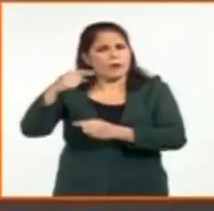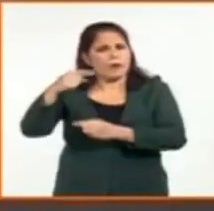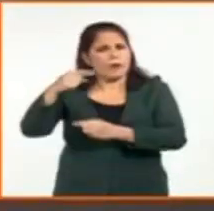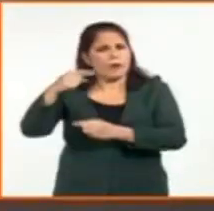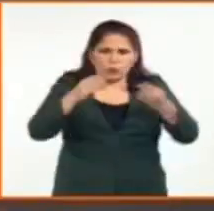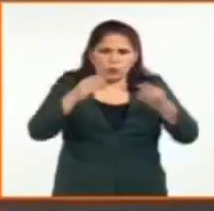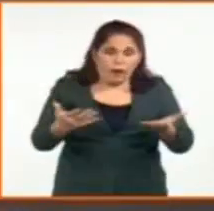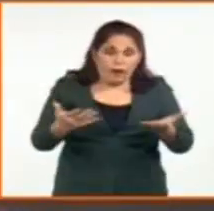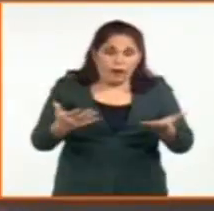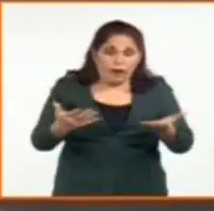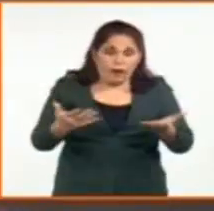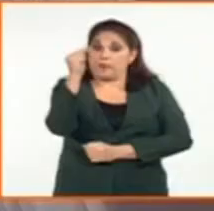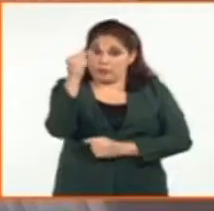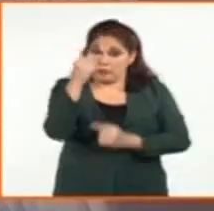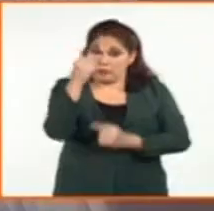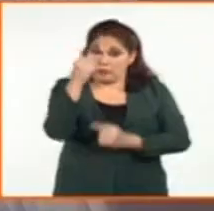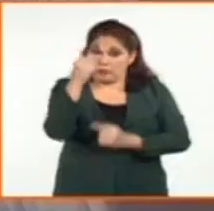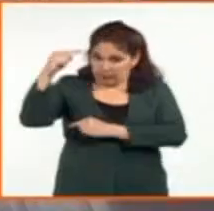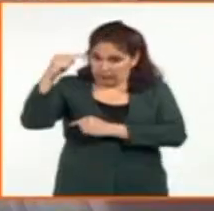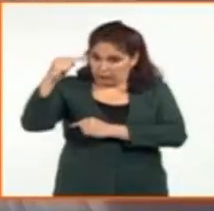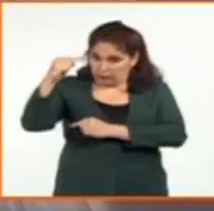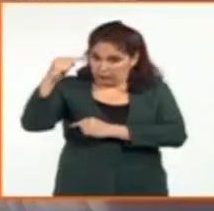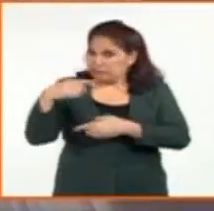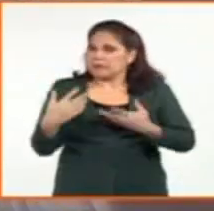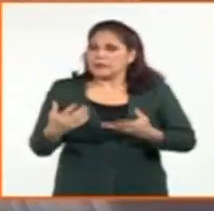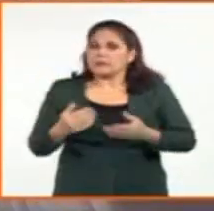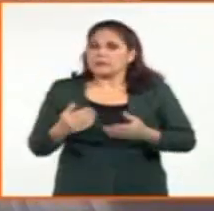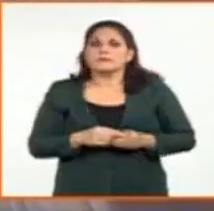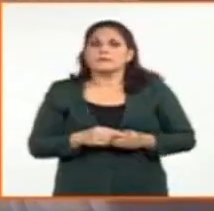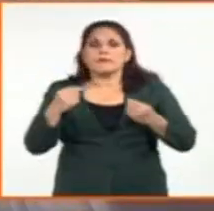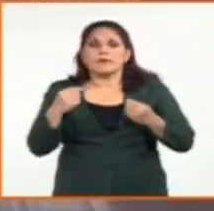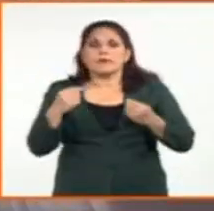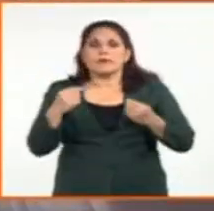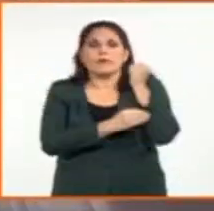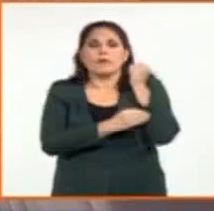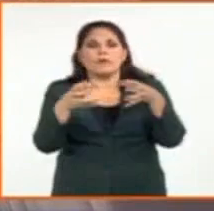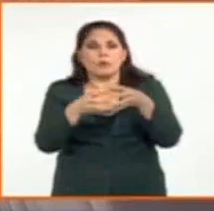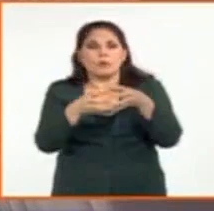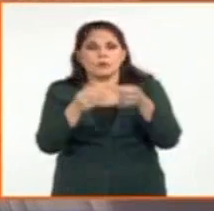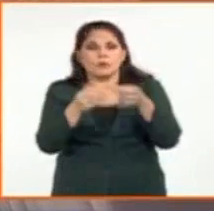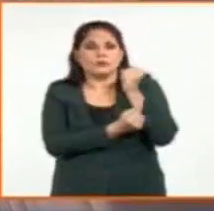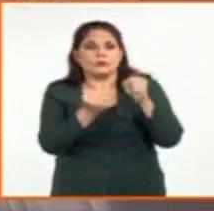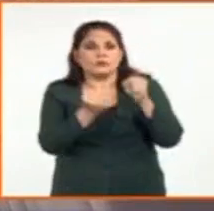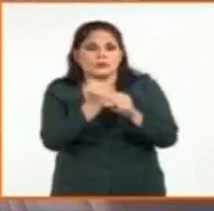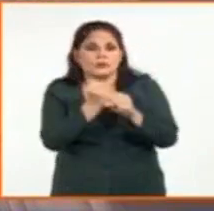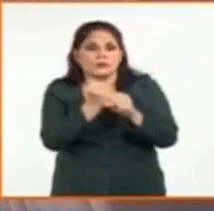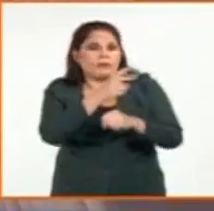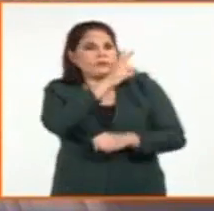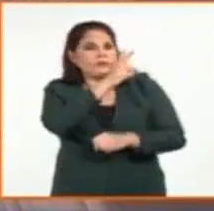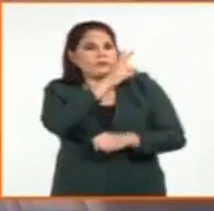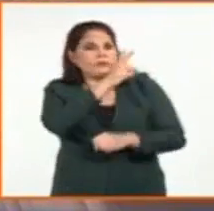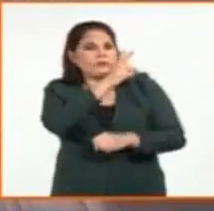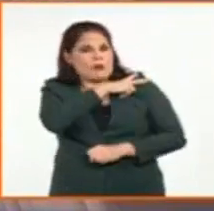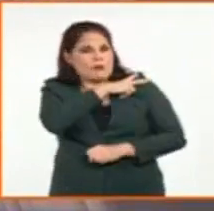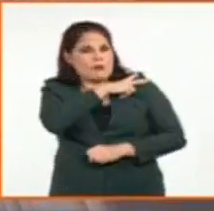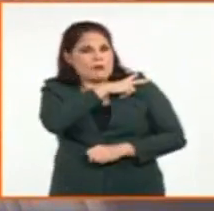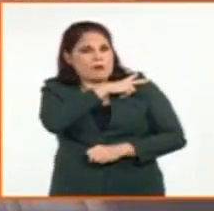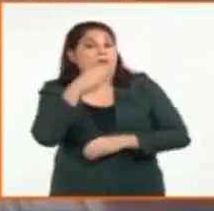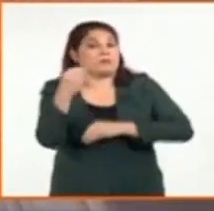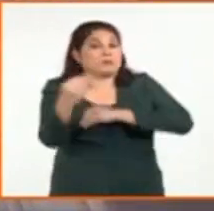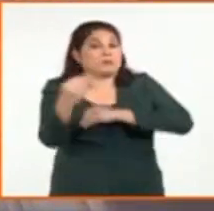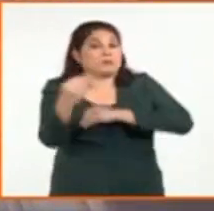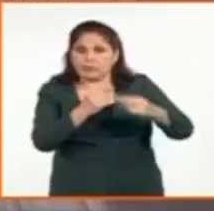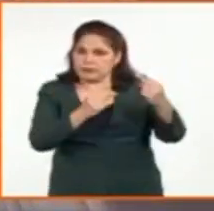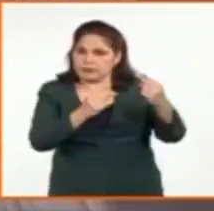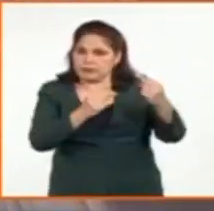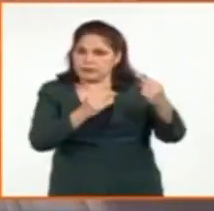La primera prioridad, Randy, tiene que ver con consolidar el trabajo de cuadro. Los cuadros es lo fundamental en las transformaciones